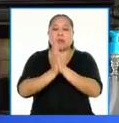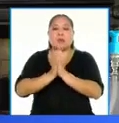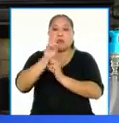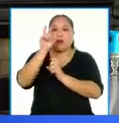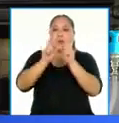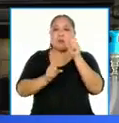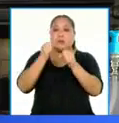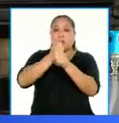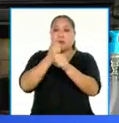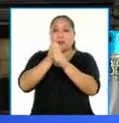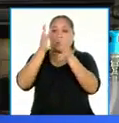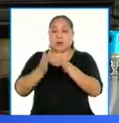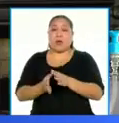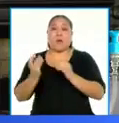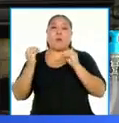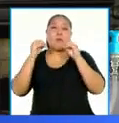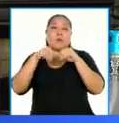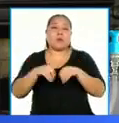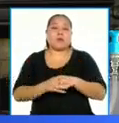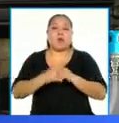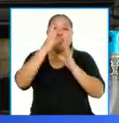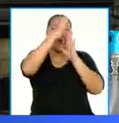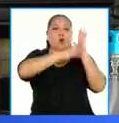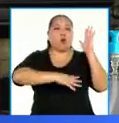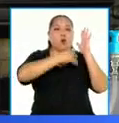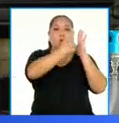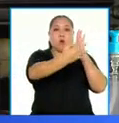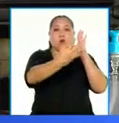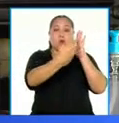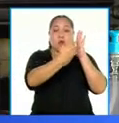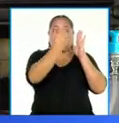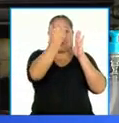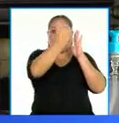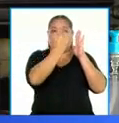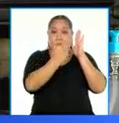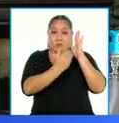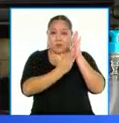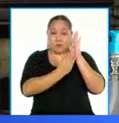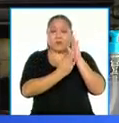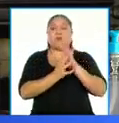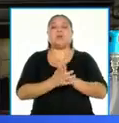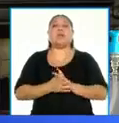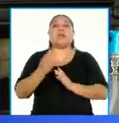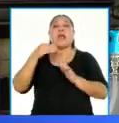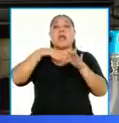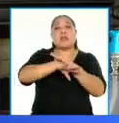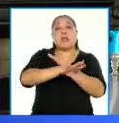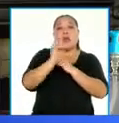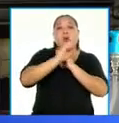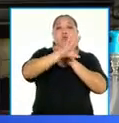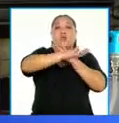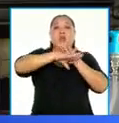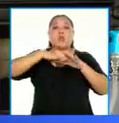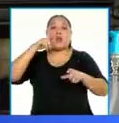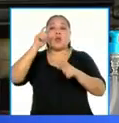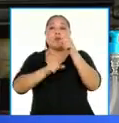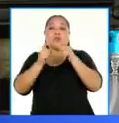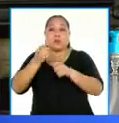empleadores para que puedan establecer horarios escalonados para el ingreso y salida del personal que hace